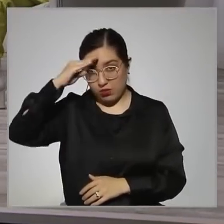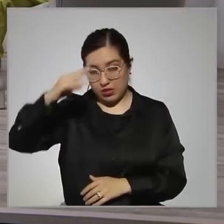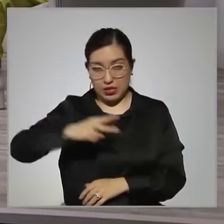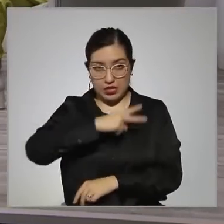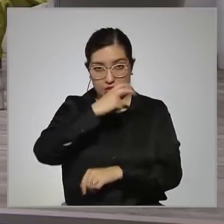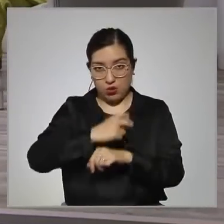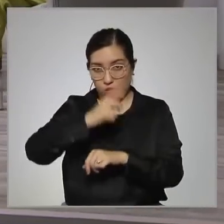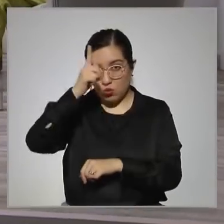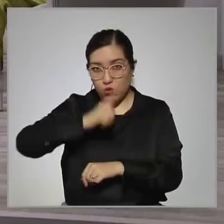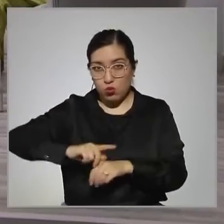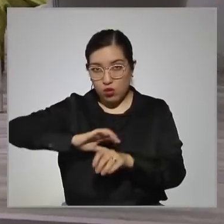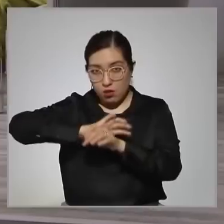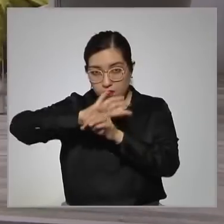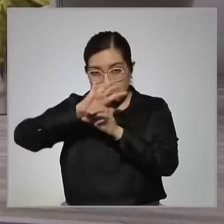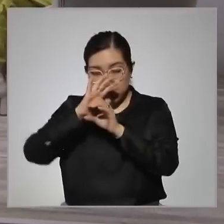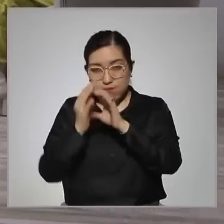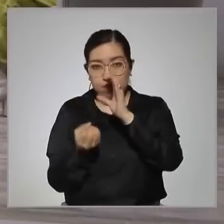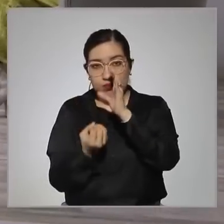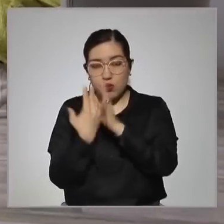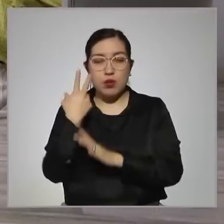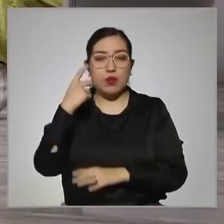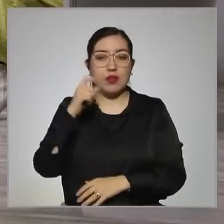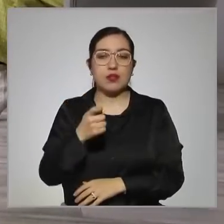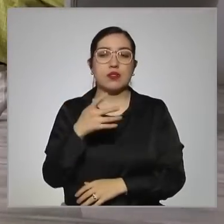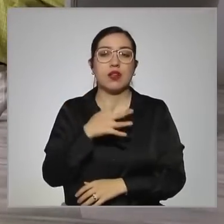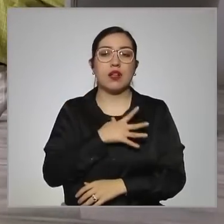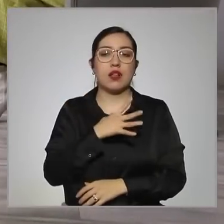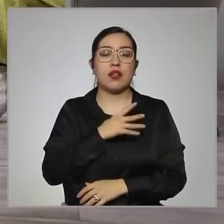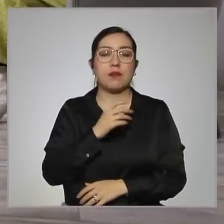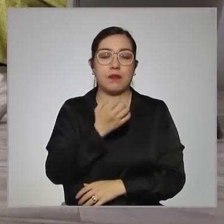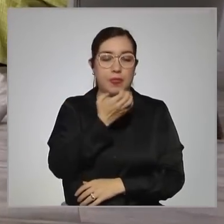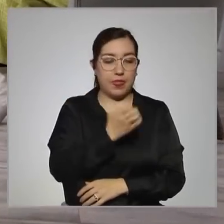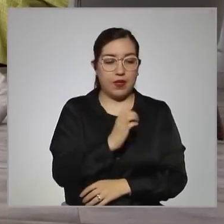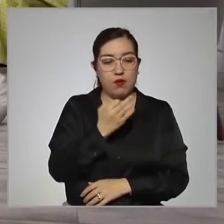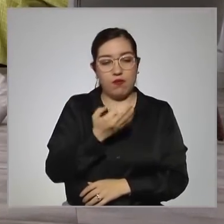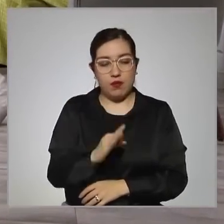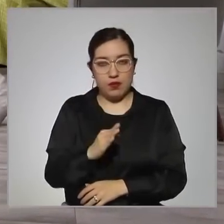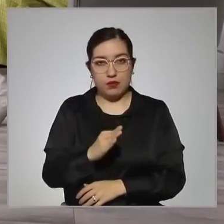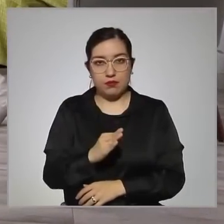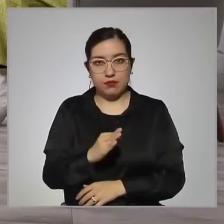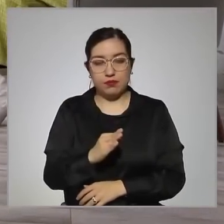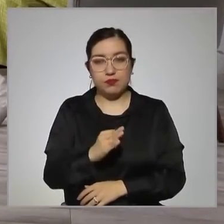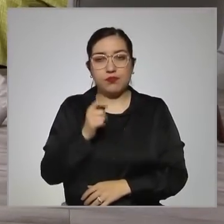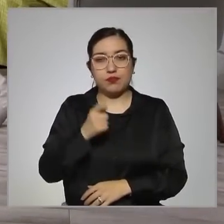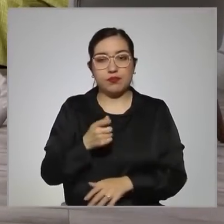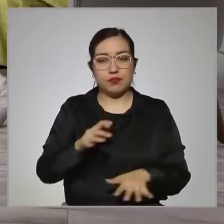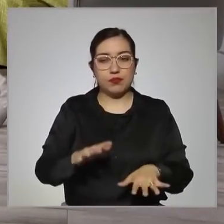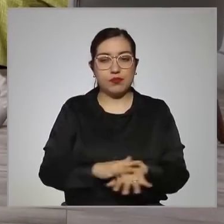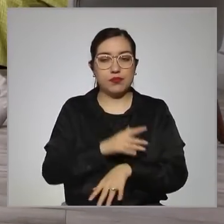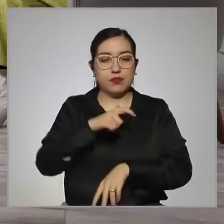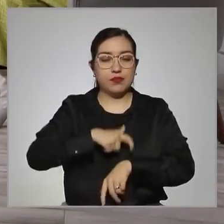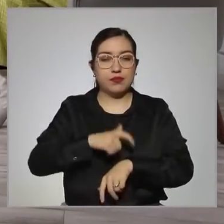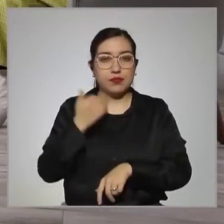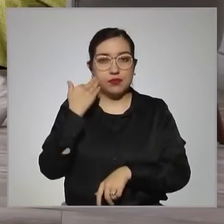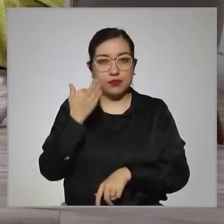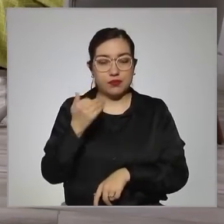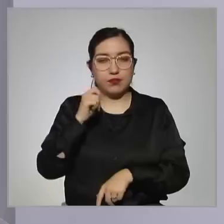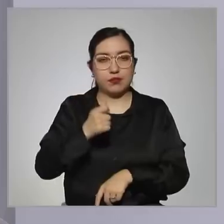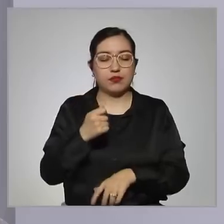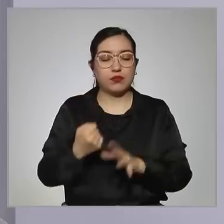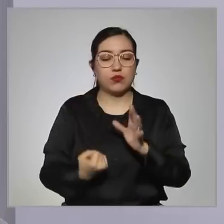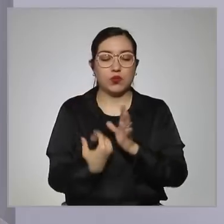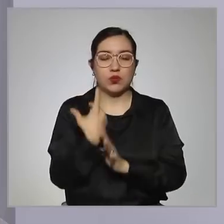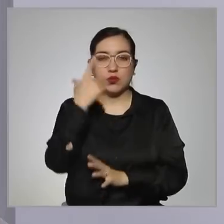luna nueva, que además plantea desde enero, febrero, una variación en los tiempos. Es decir, una luna nueva